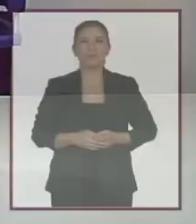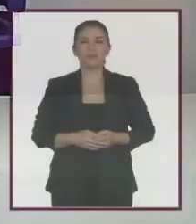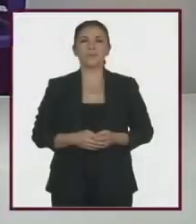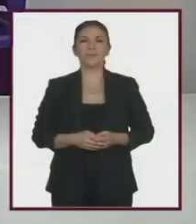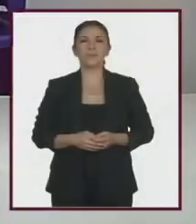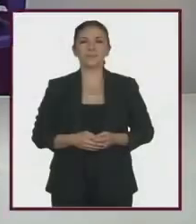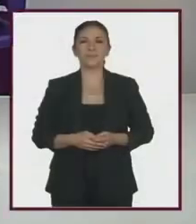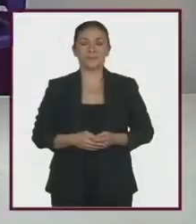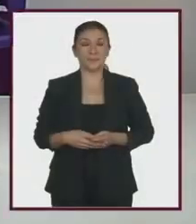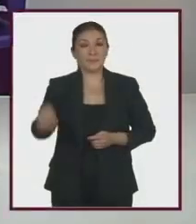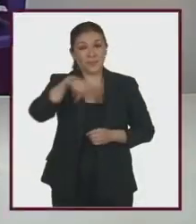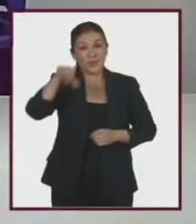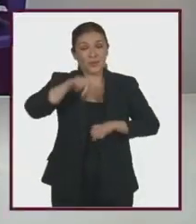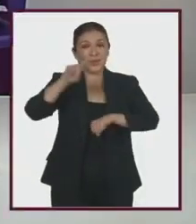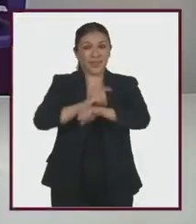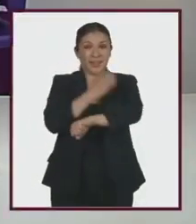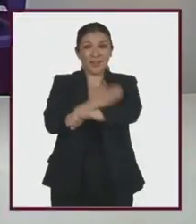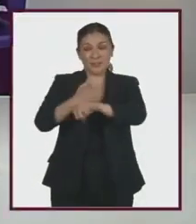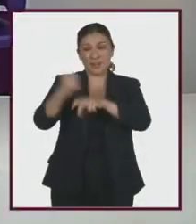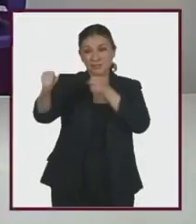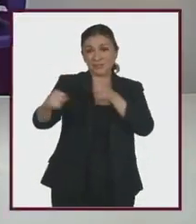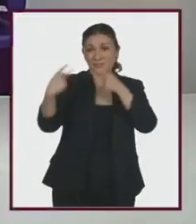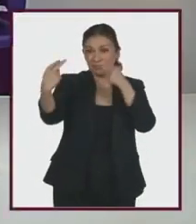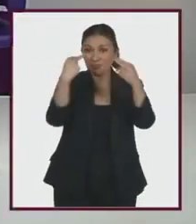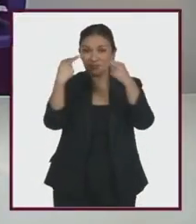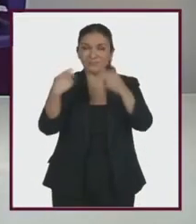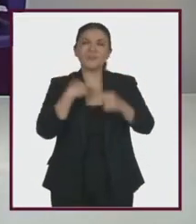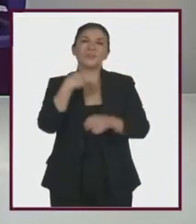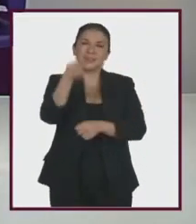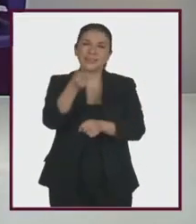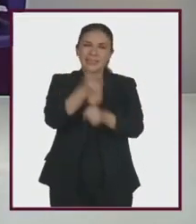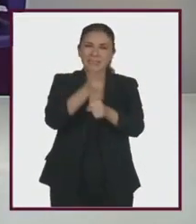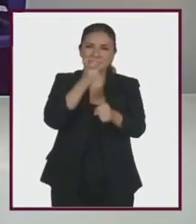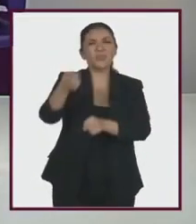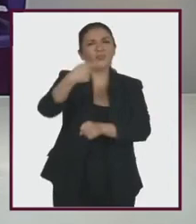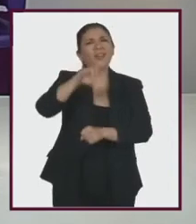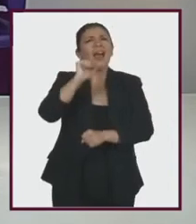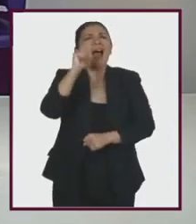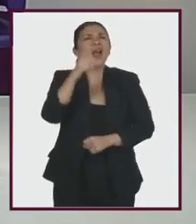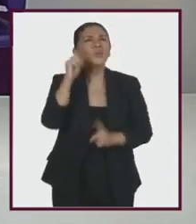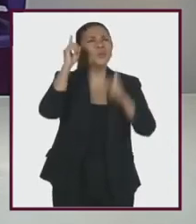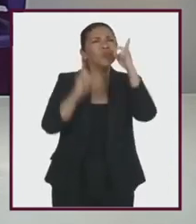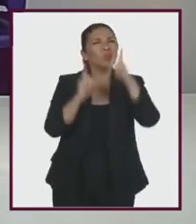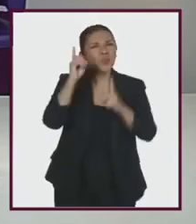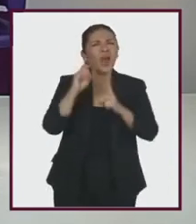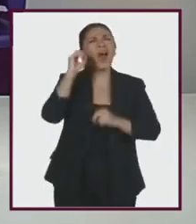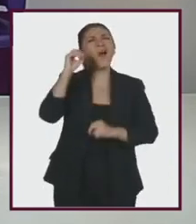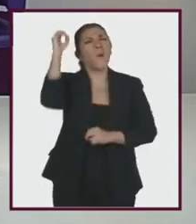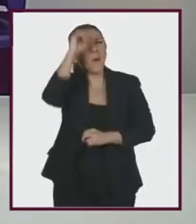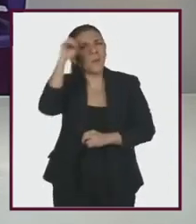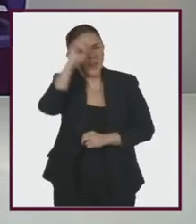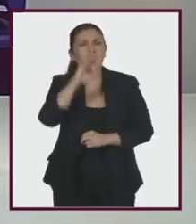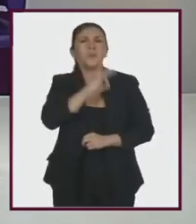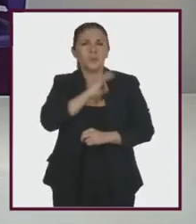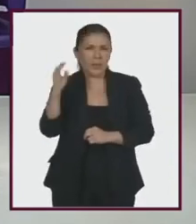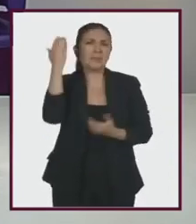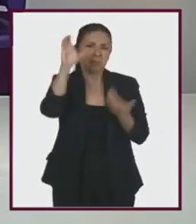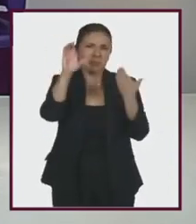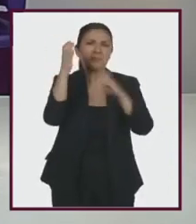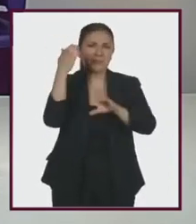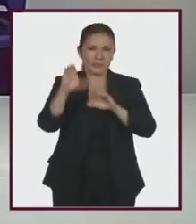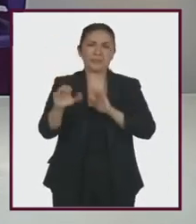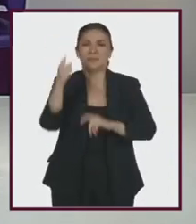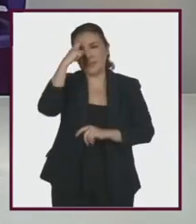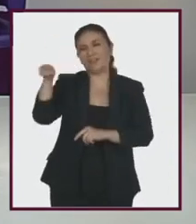A quienes nos acompañan en esta transmisión, les invito a que expresen sus dudas o comentarios, las iremos exponiendo con